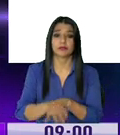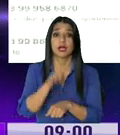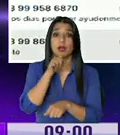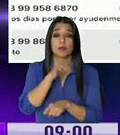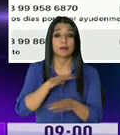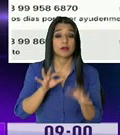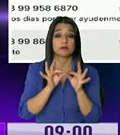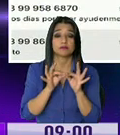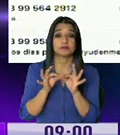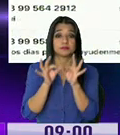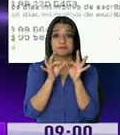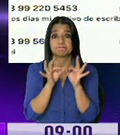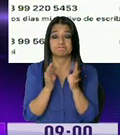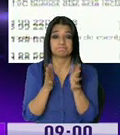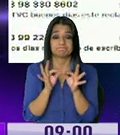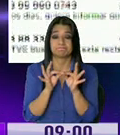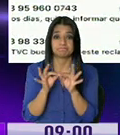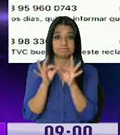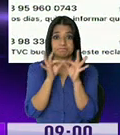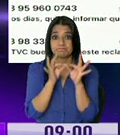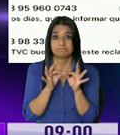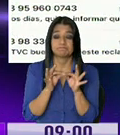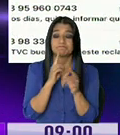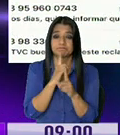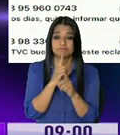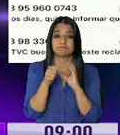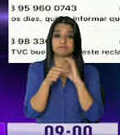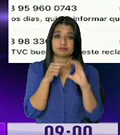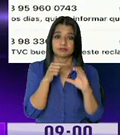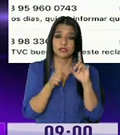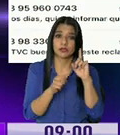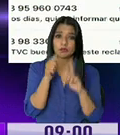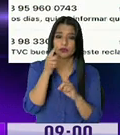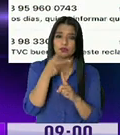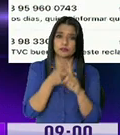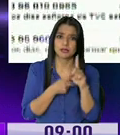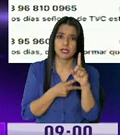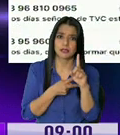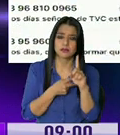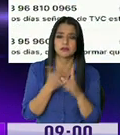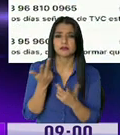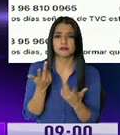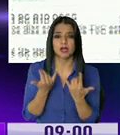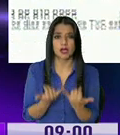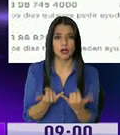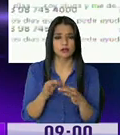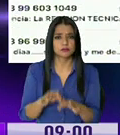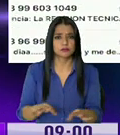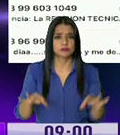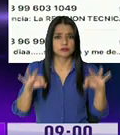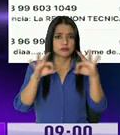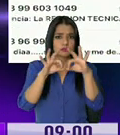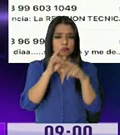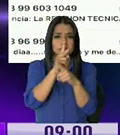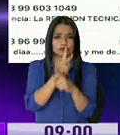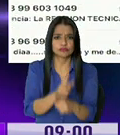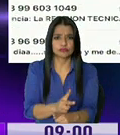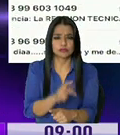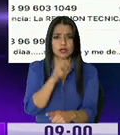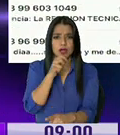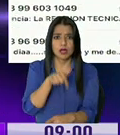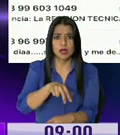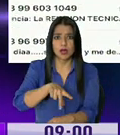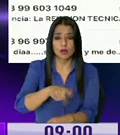no han sido arregladas. Hemos recibido unas que han estado 2 meses, varios meses. Y ahora es indispensable realmente, porque el